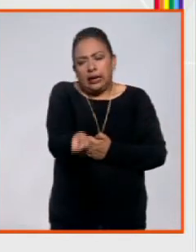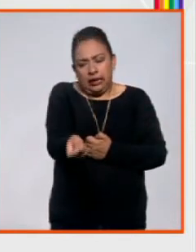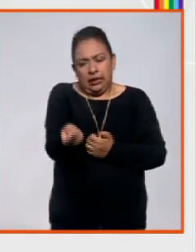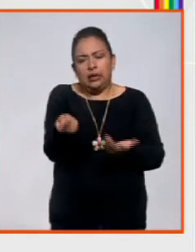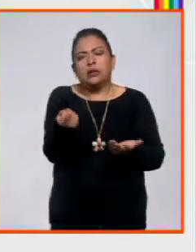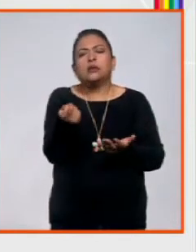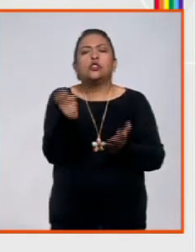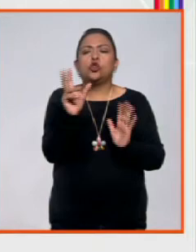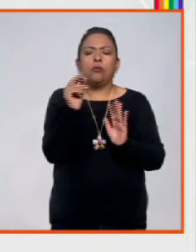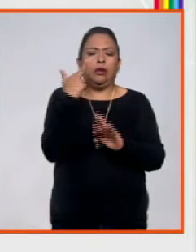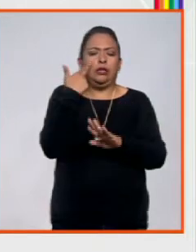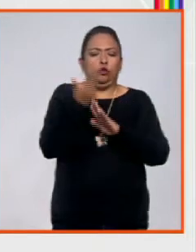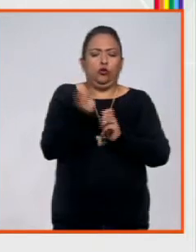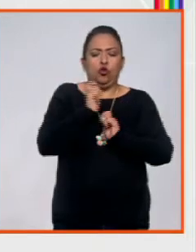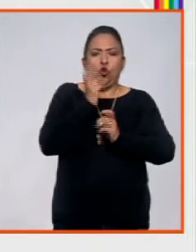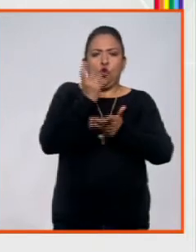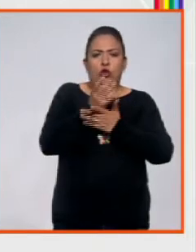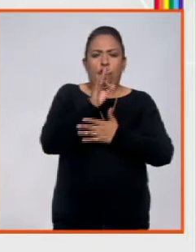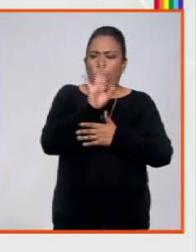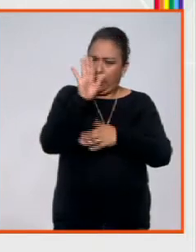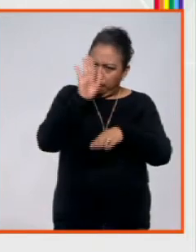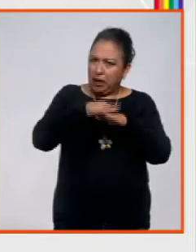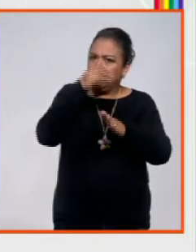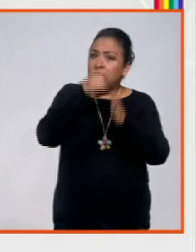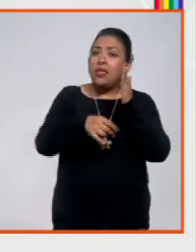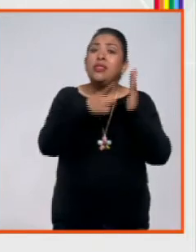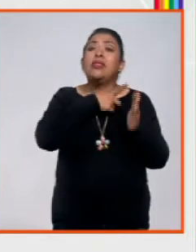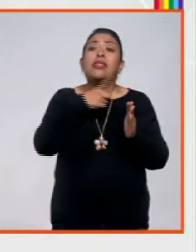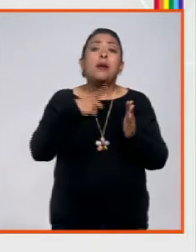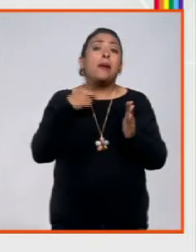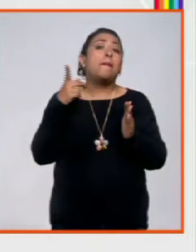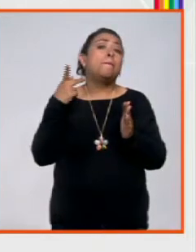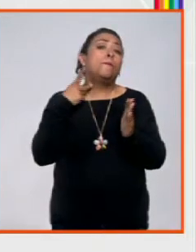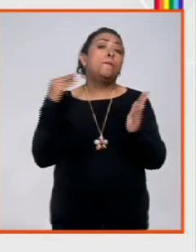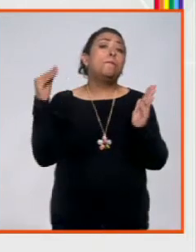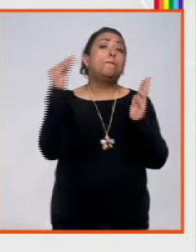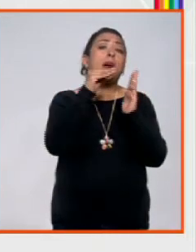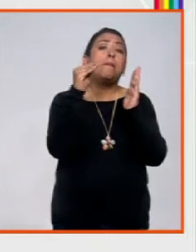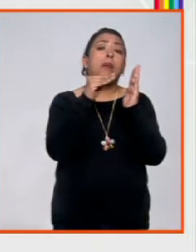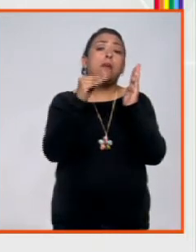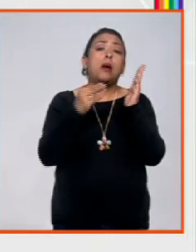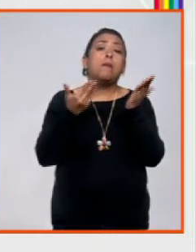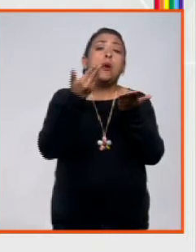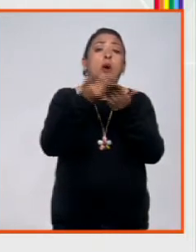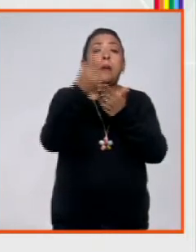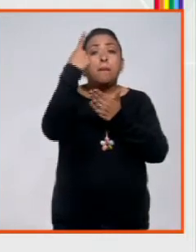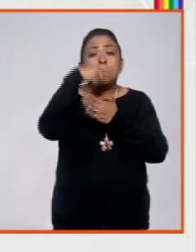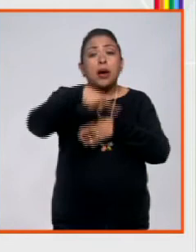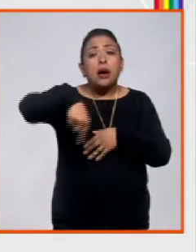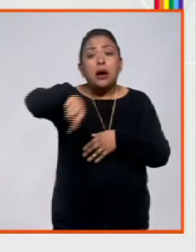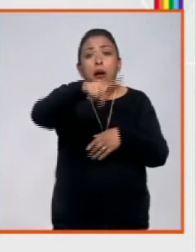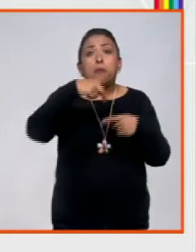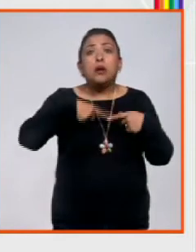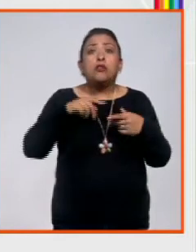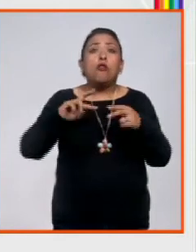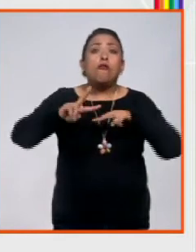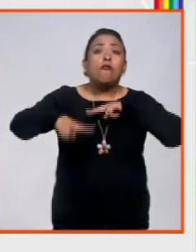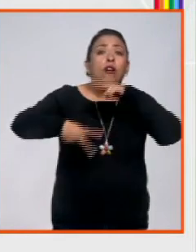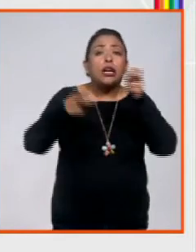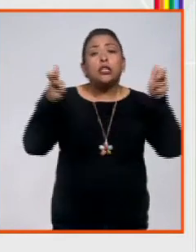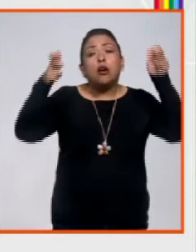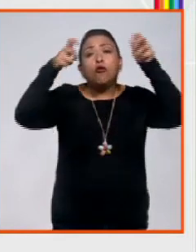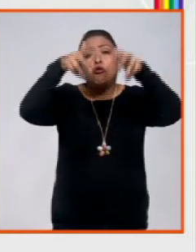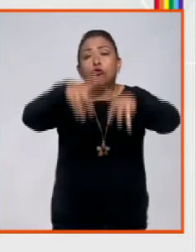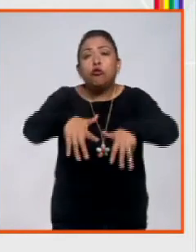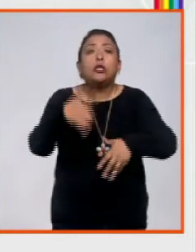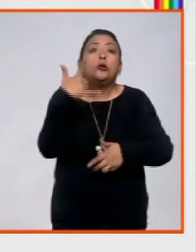allá de las funciones del fonca es crear políticas para la formación de públicos para todo aquello que el font que